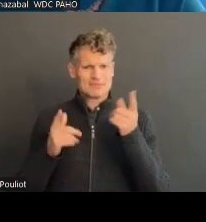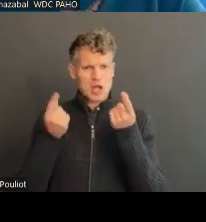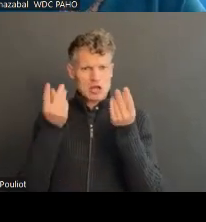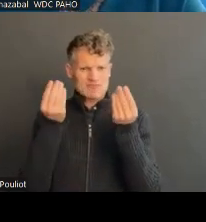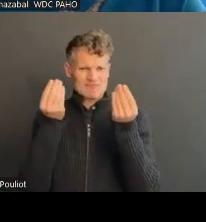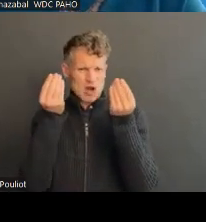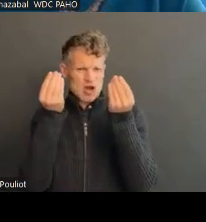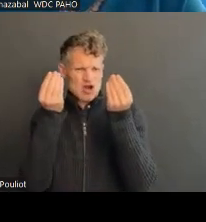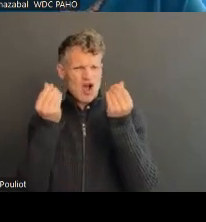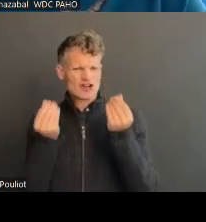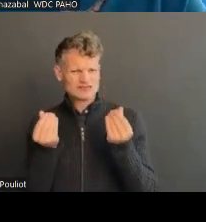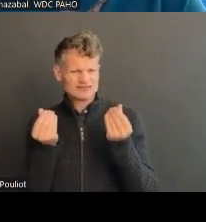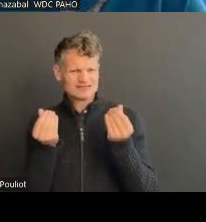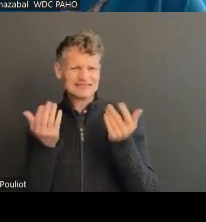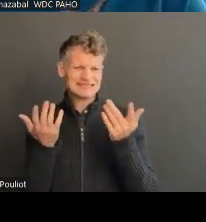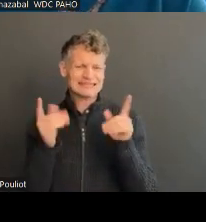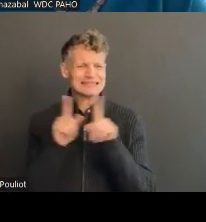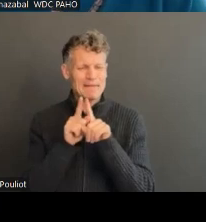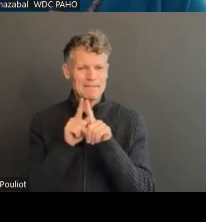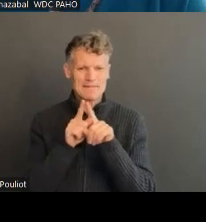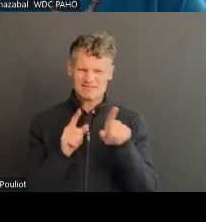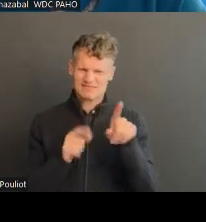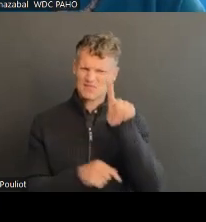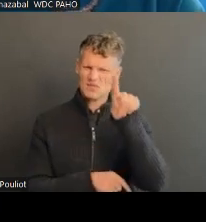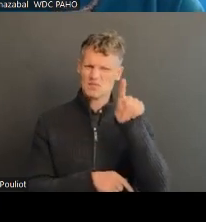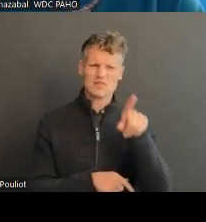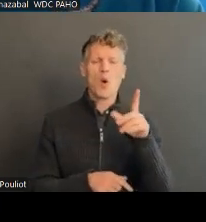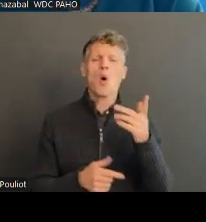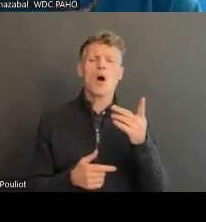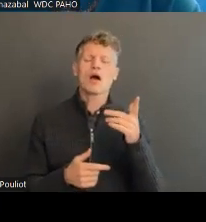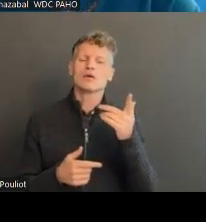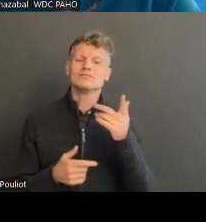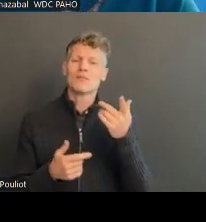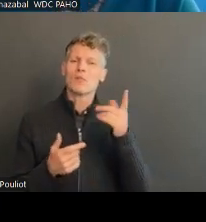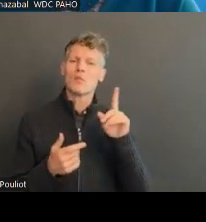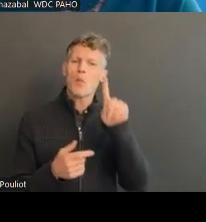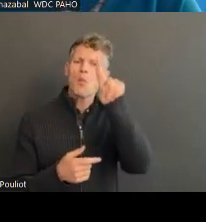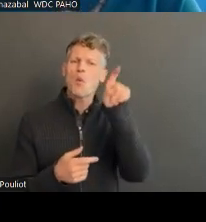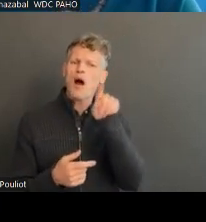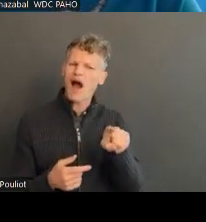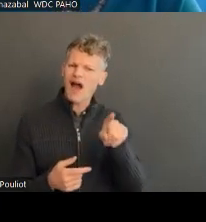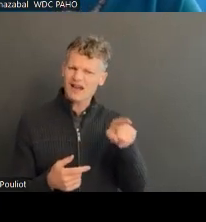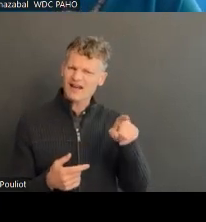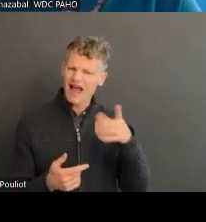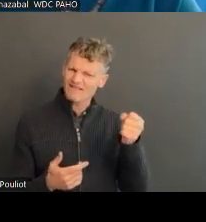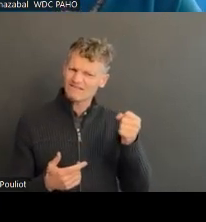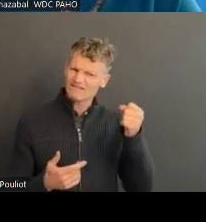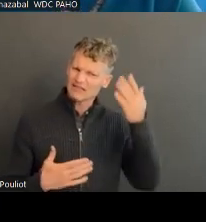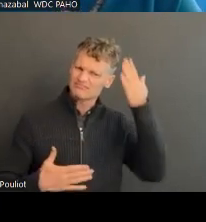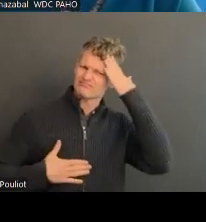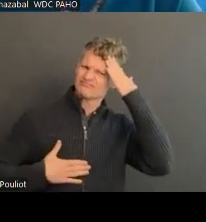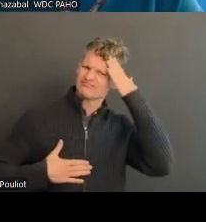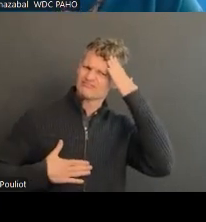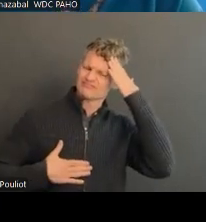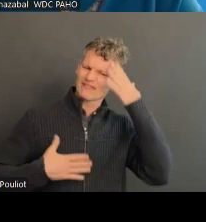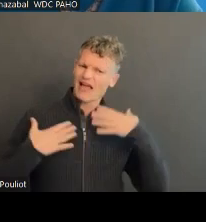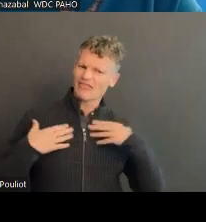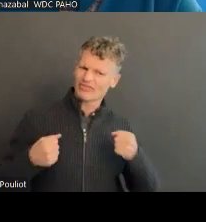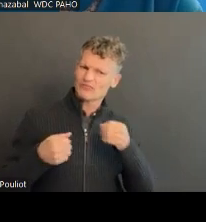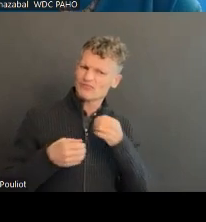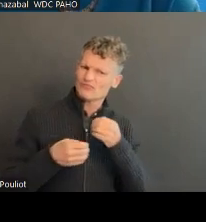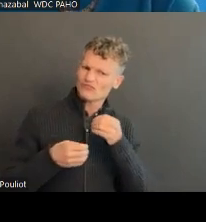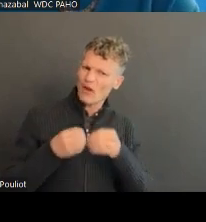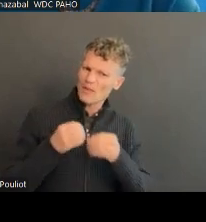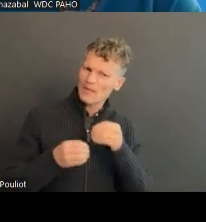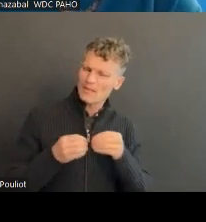la diferencia en eso que nos referimos a la causa de las causas, ¿cierto? Que refería Rose ya hace muchos años. ¿Por qué